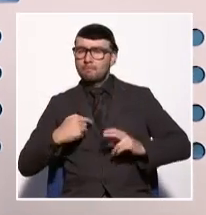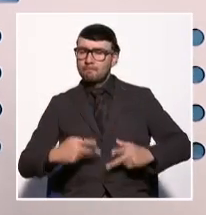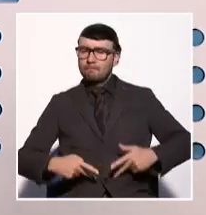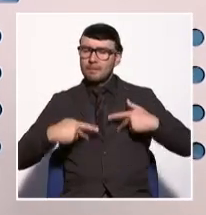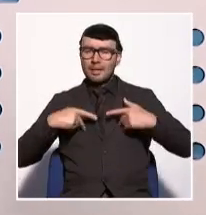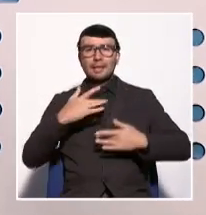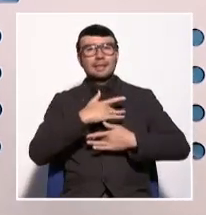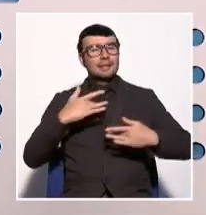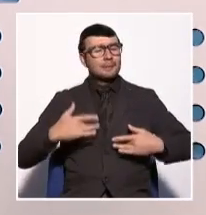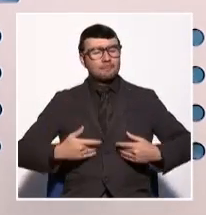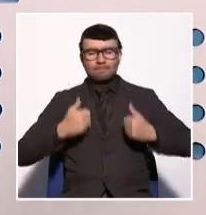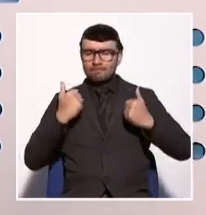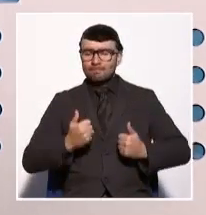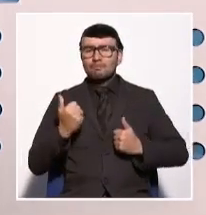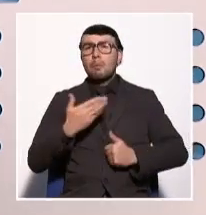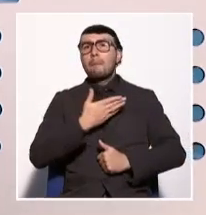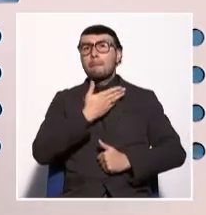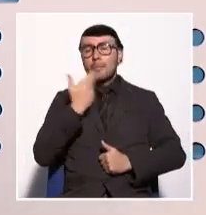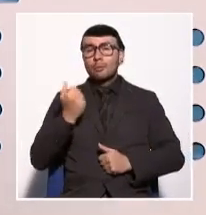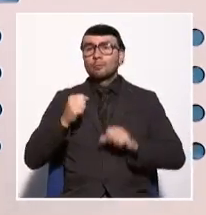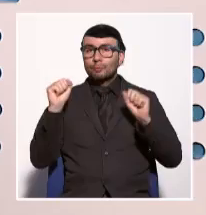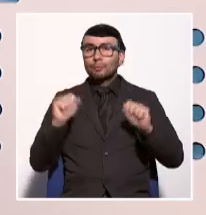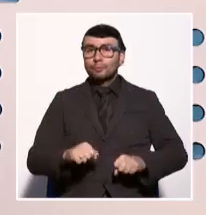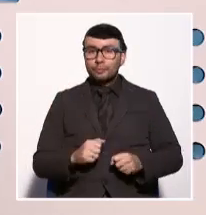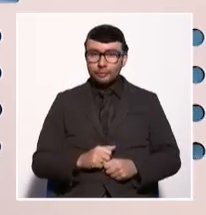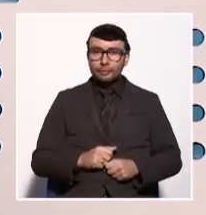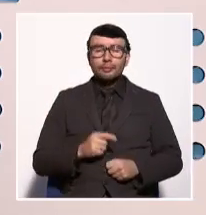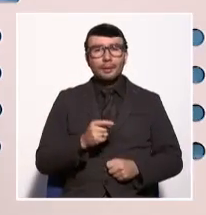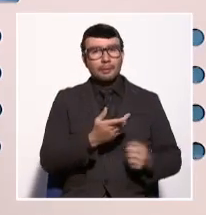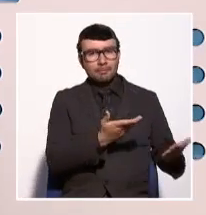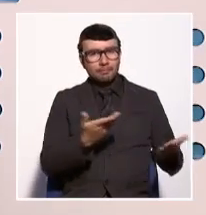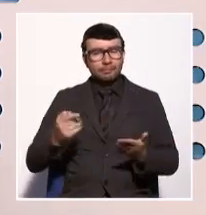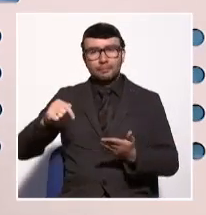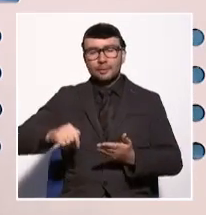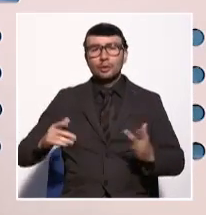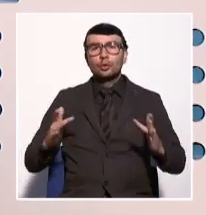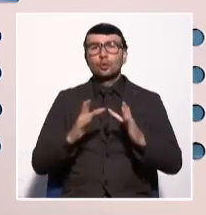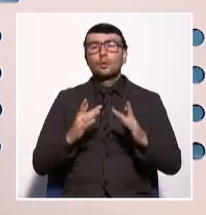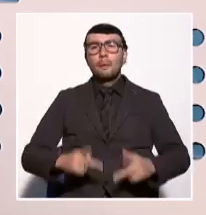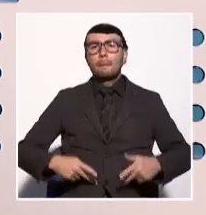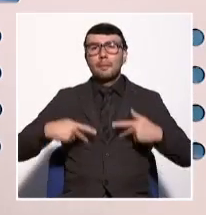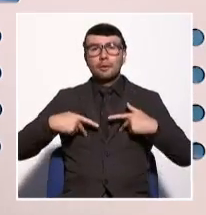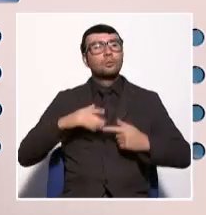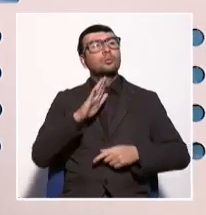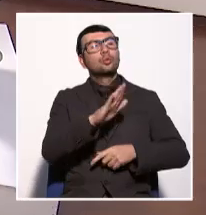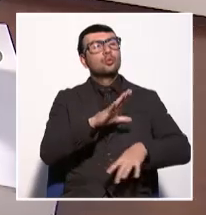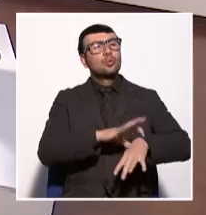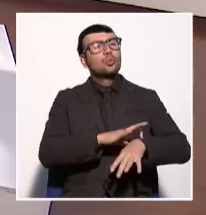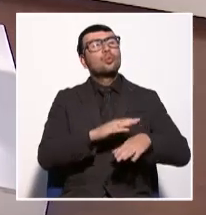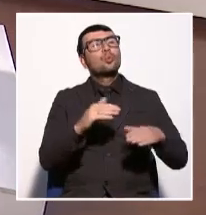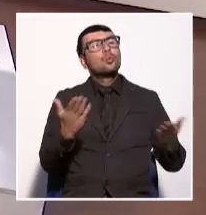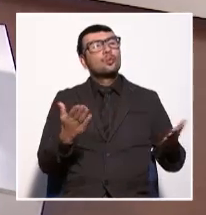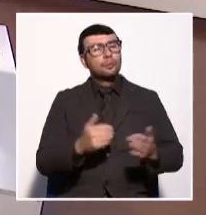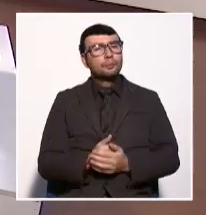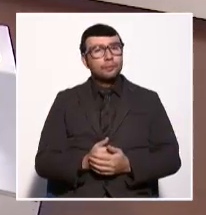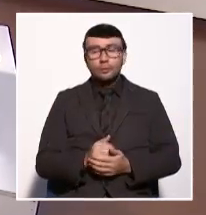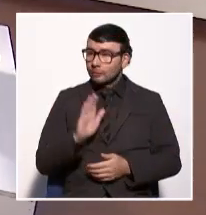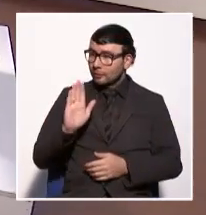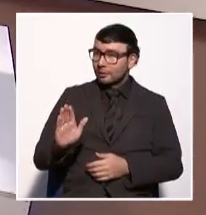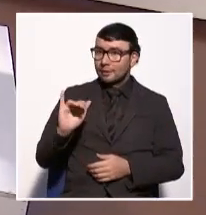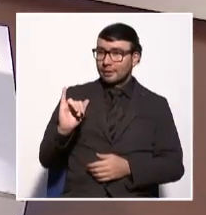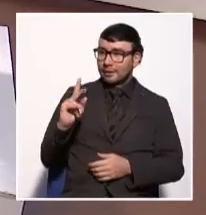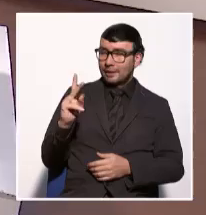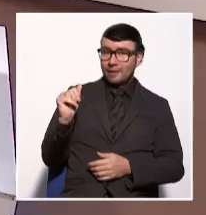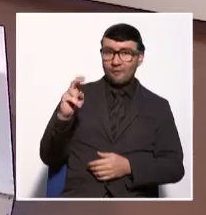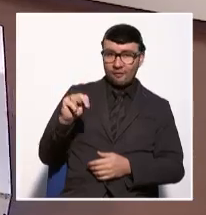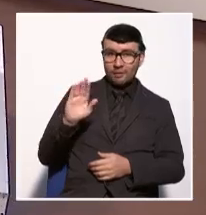mejorando nuestra calidad de vida bienvenidos a conexión vital doctor gente que rojas como siempre que tal ciudadanía todos ustedes mil